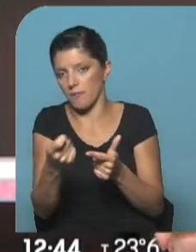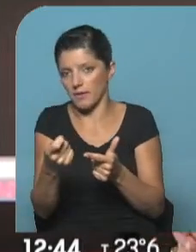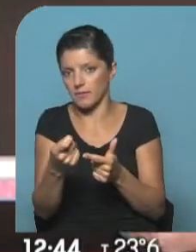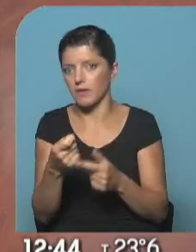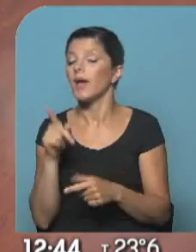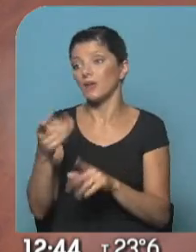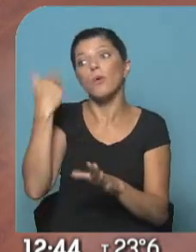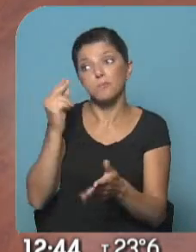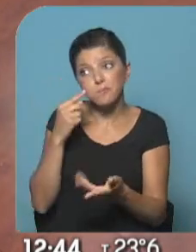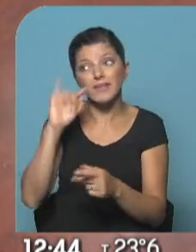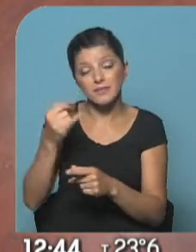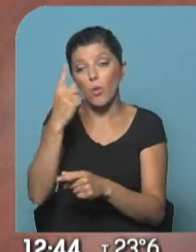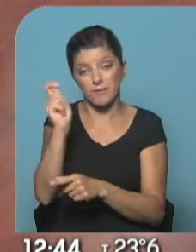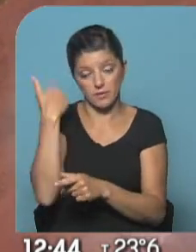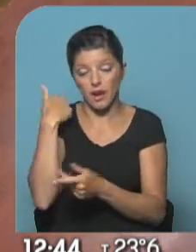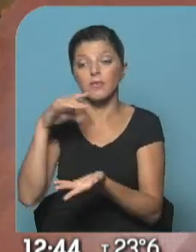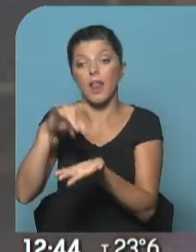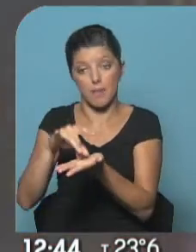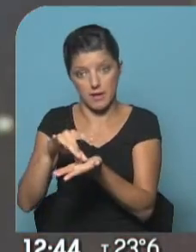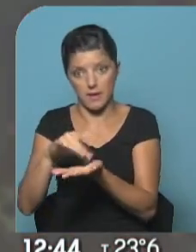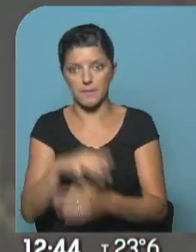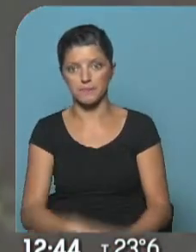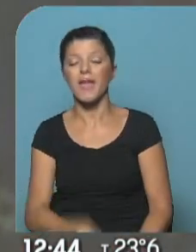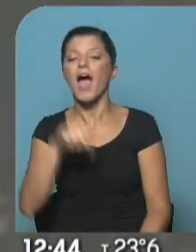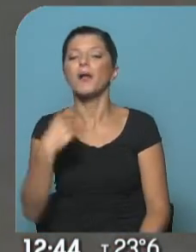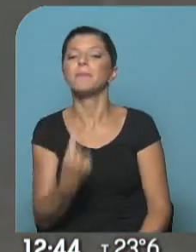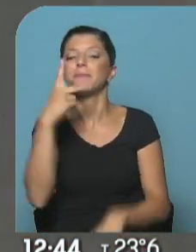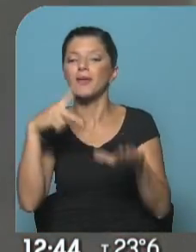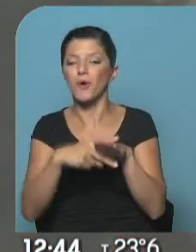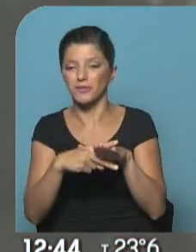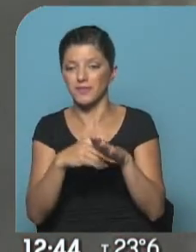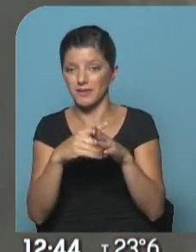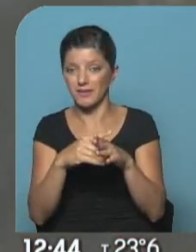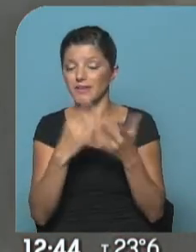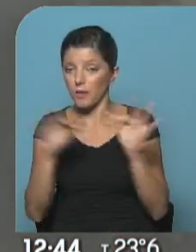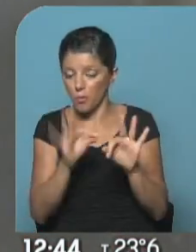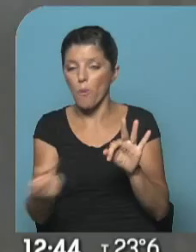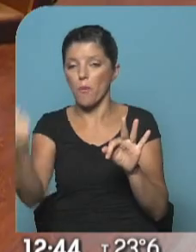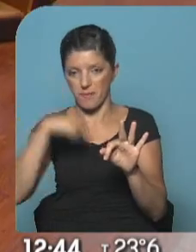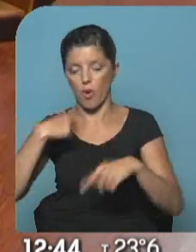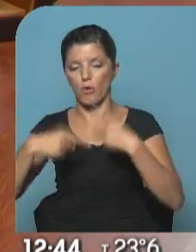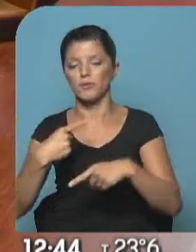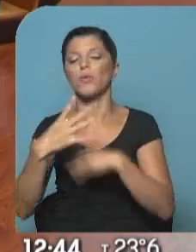Vegas. Claro, lo vimos en Las Vegas hace un mes, exactamente. Nos estamos yendo al primer corte y ya volvemos, estamos hasta las 2 de la tarde.